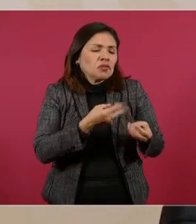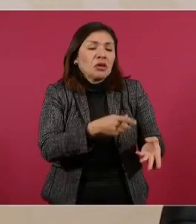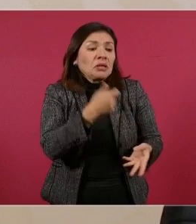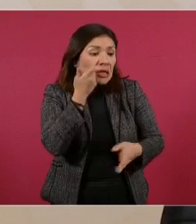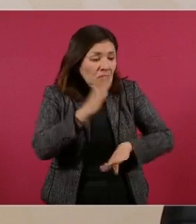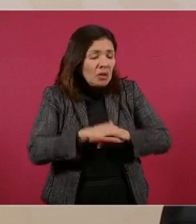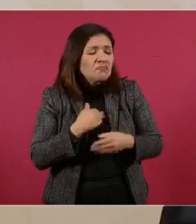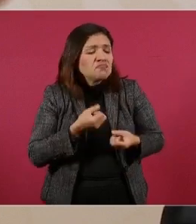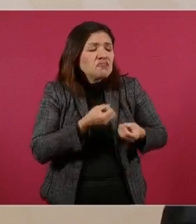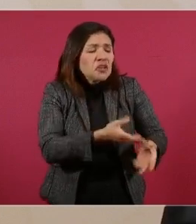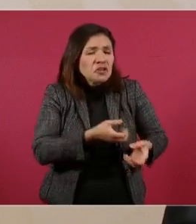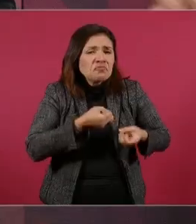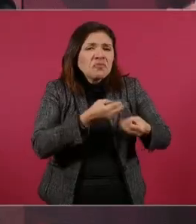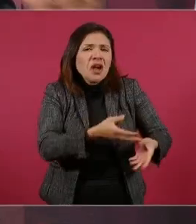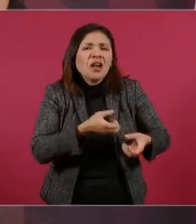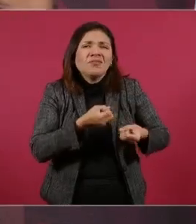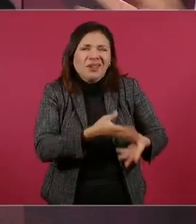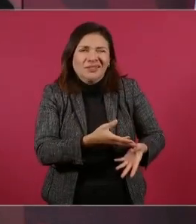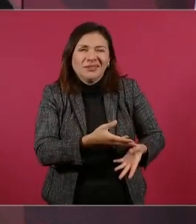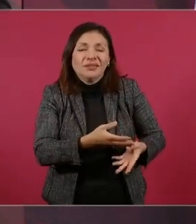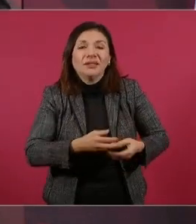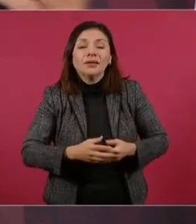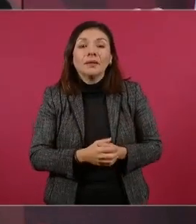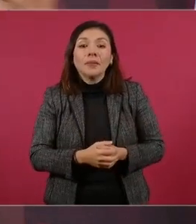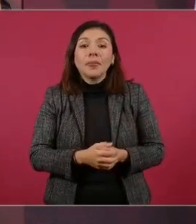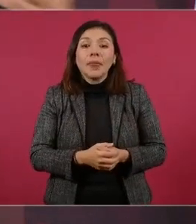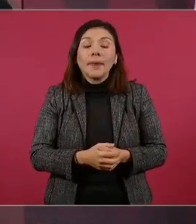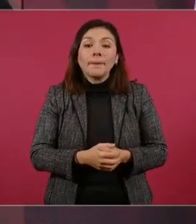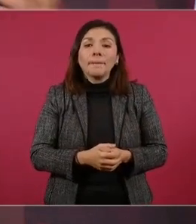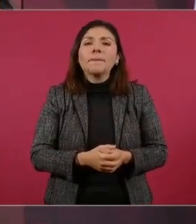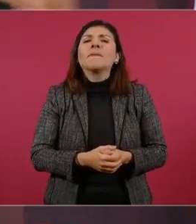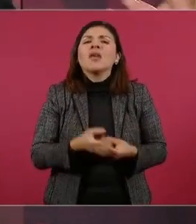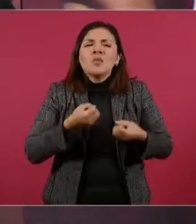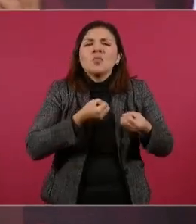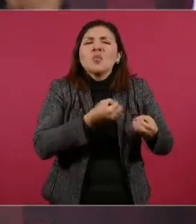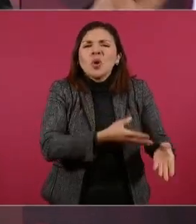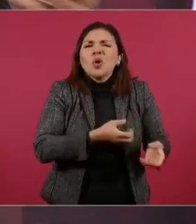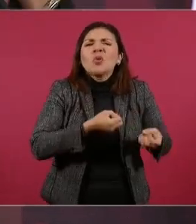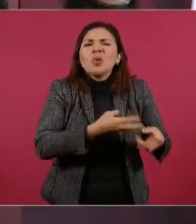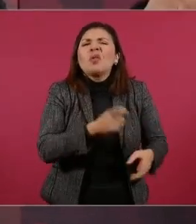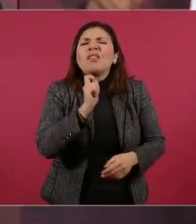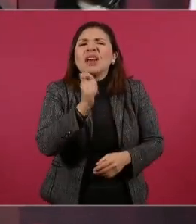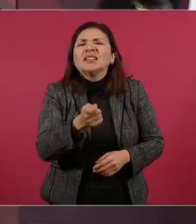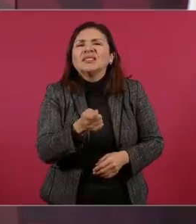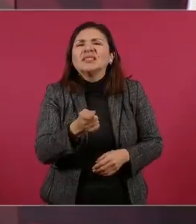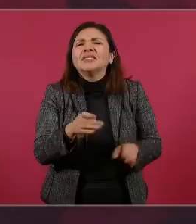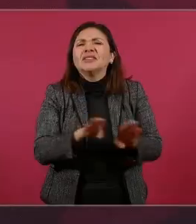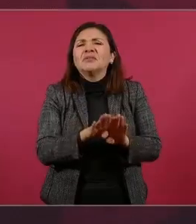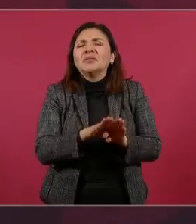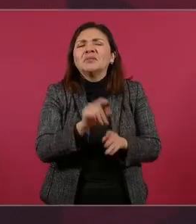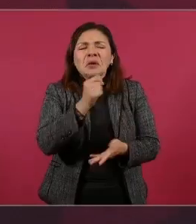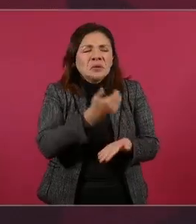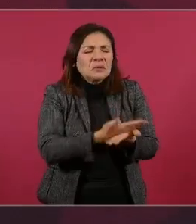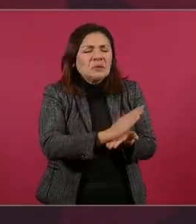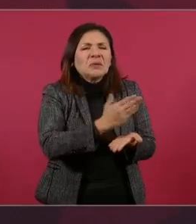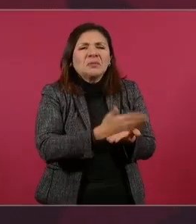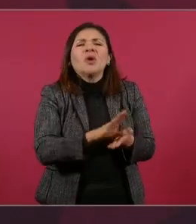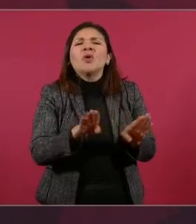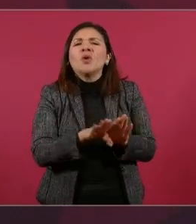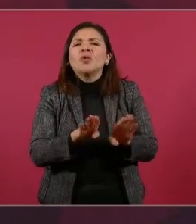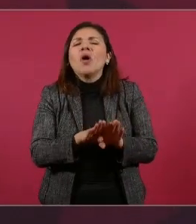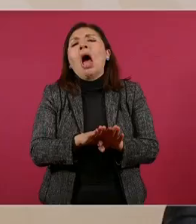ma y cómo los maab o cómo es el Mao de los últimos tiempos